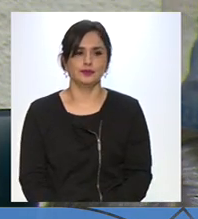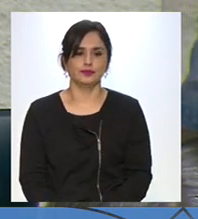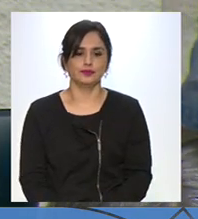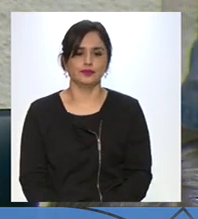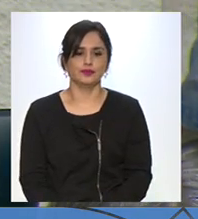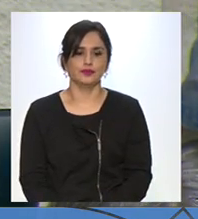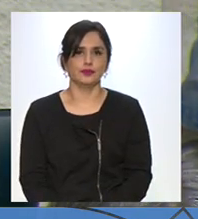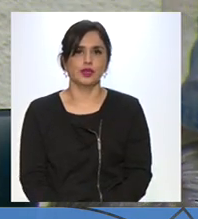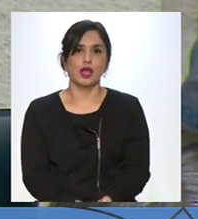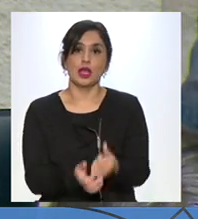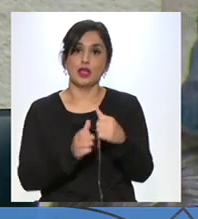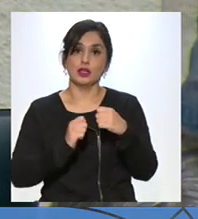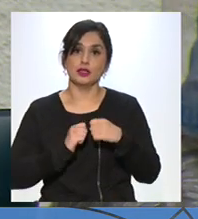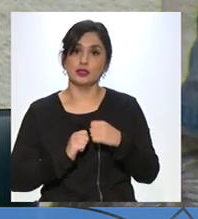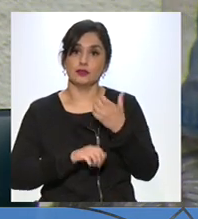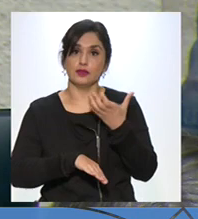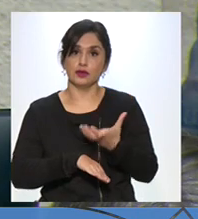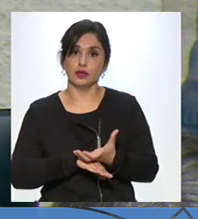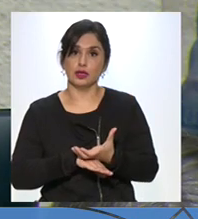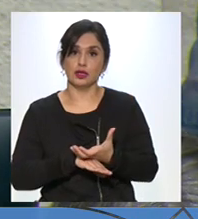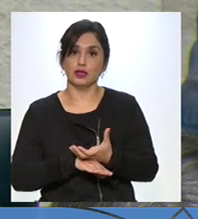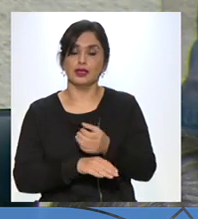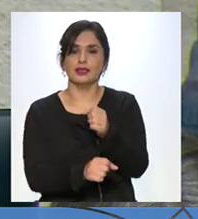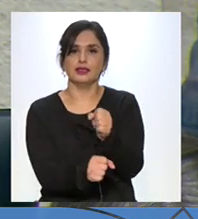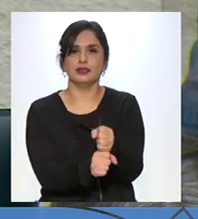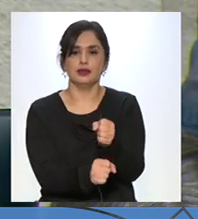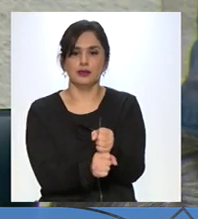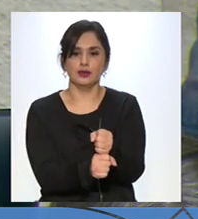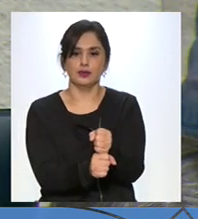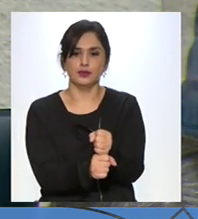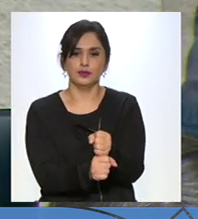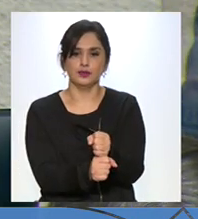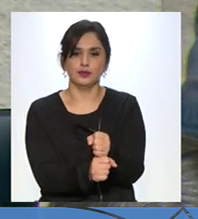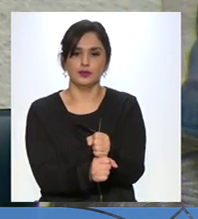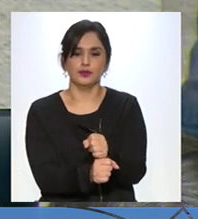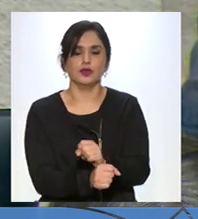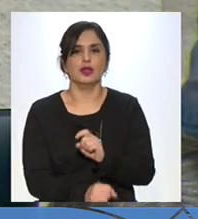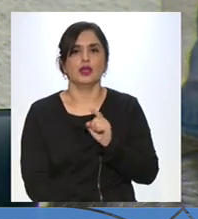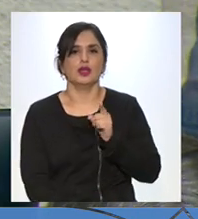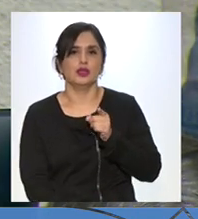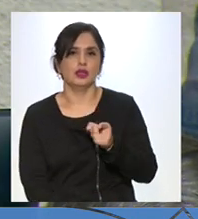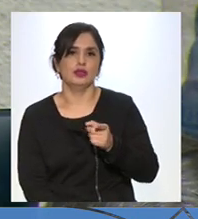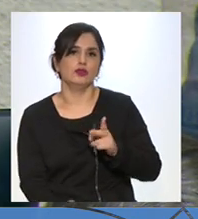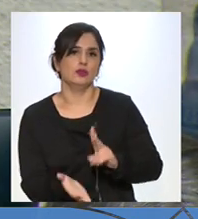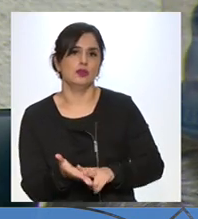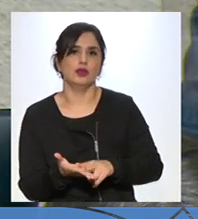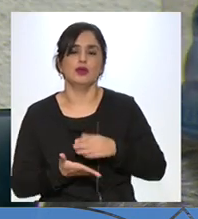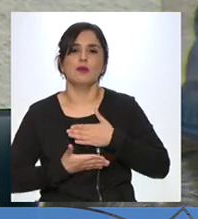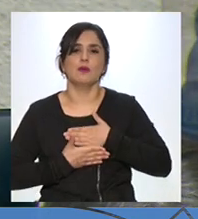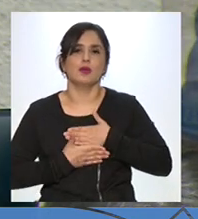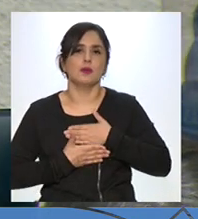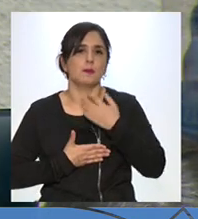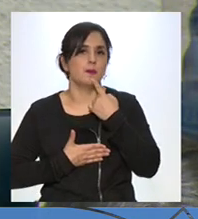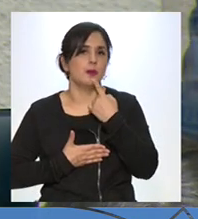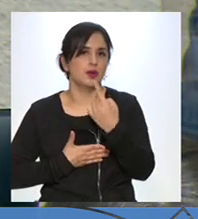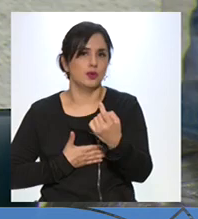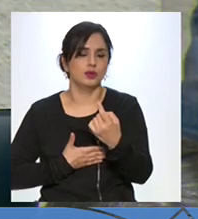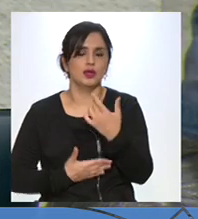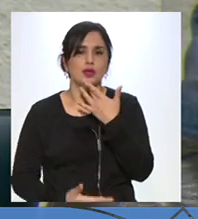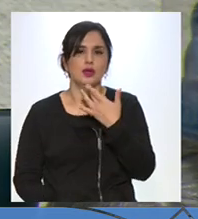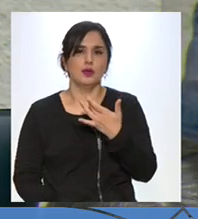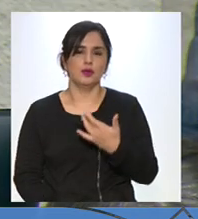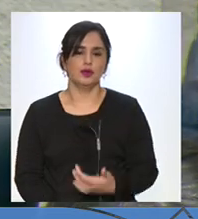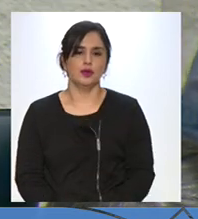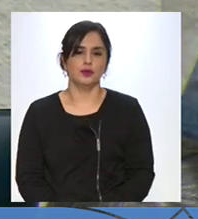El gran desafío que tenemos es el empleo. Y respecto de eso, en realidad es mi única pregunta, porque